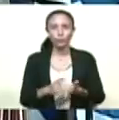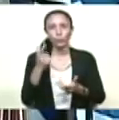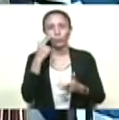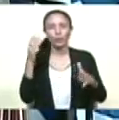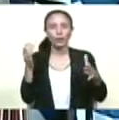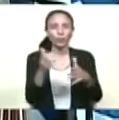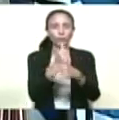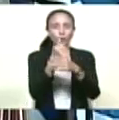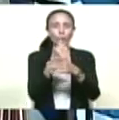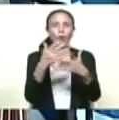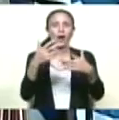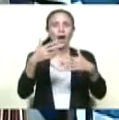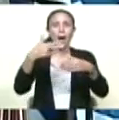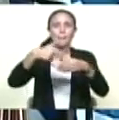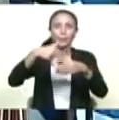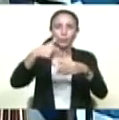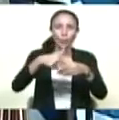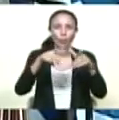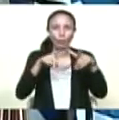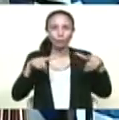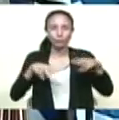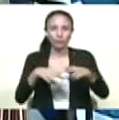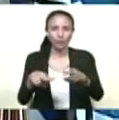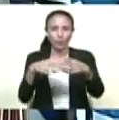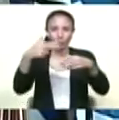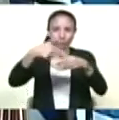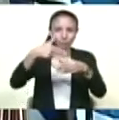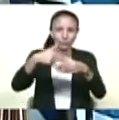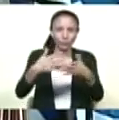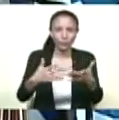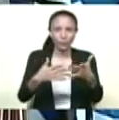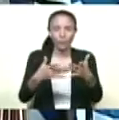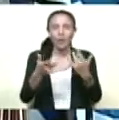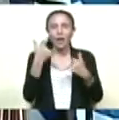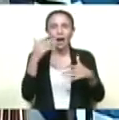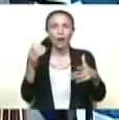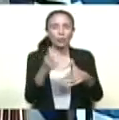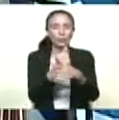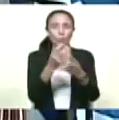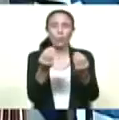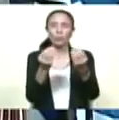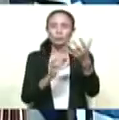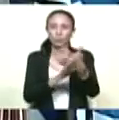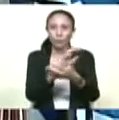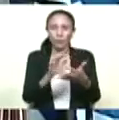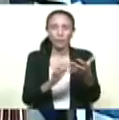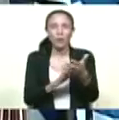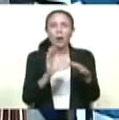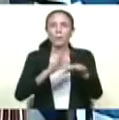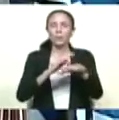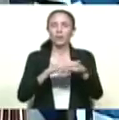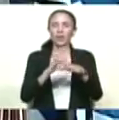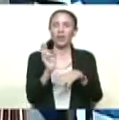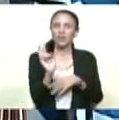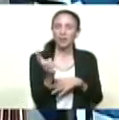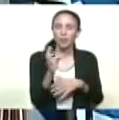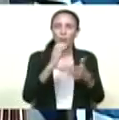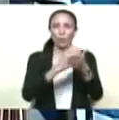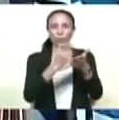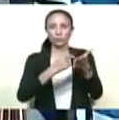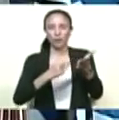en la faja petrolífera del orinoco que vamos a hablar luego de ello con los contratos con